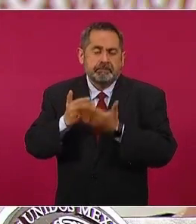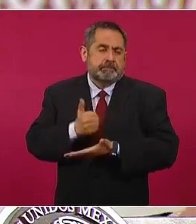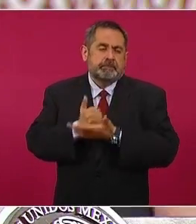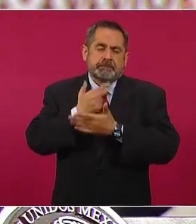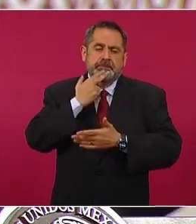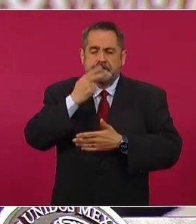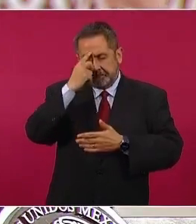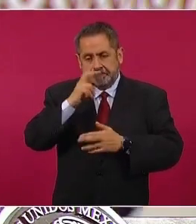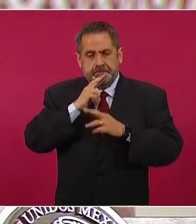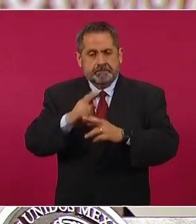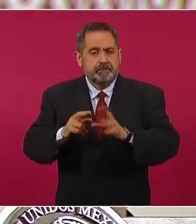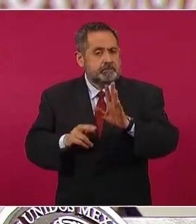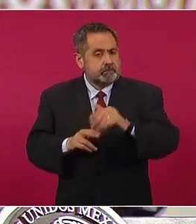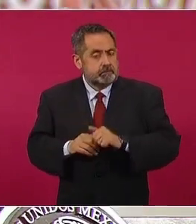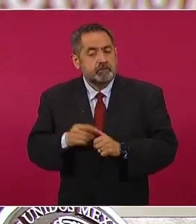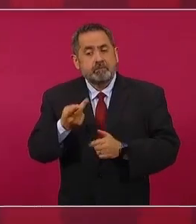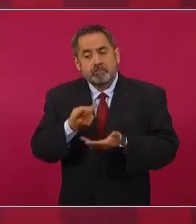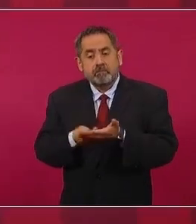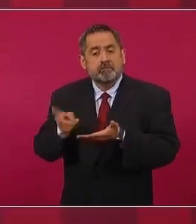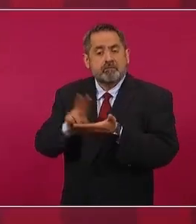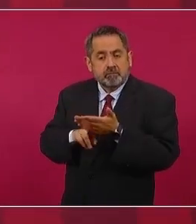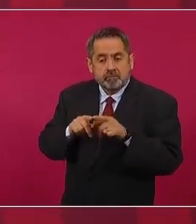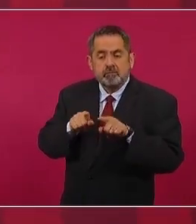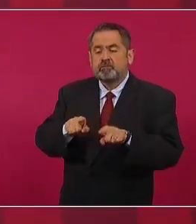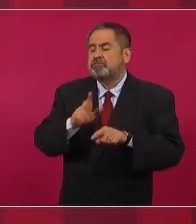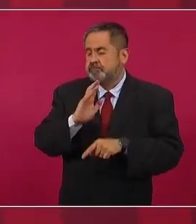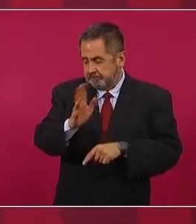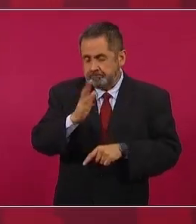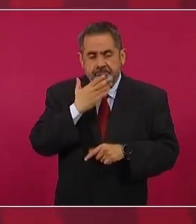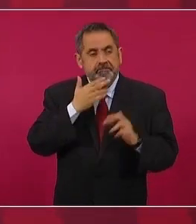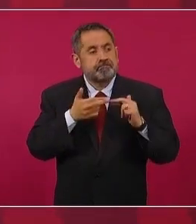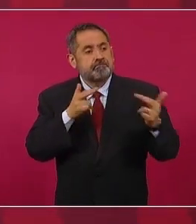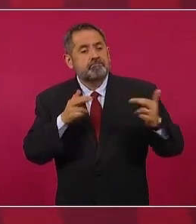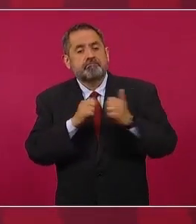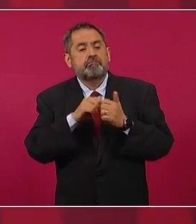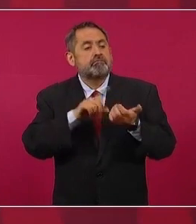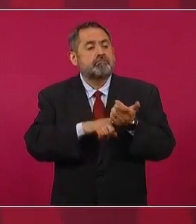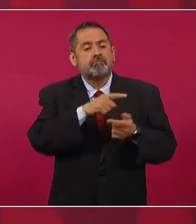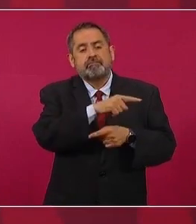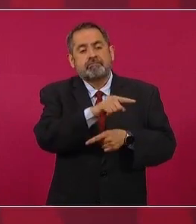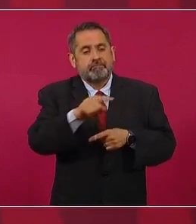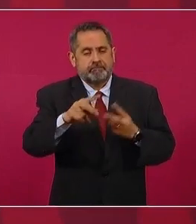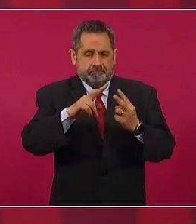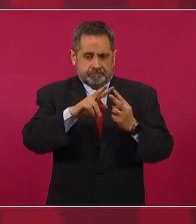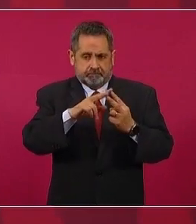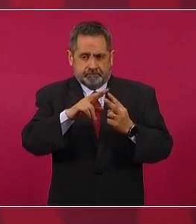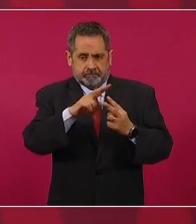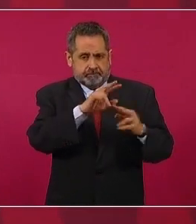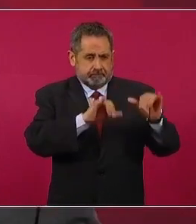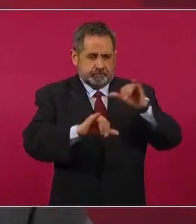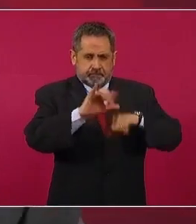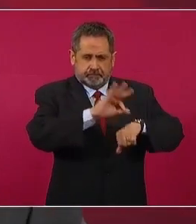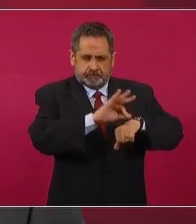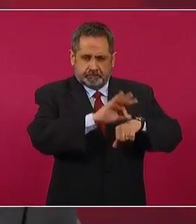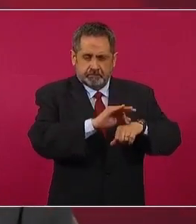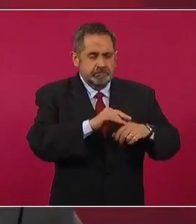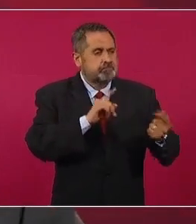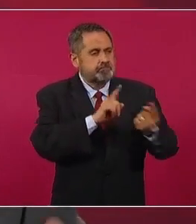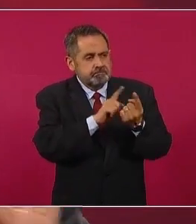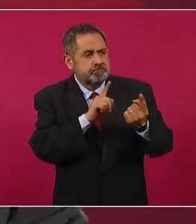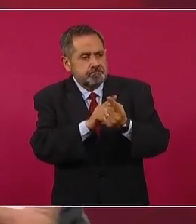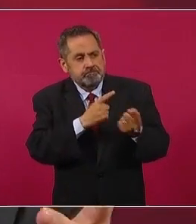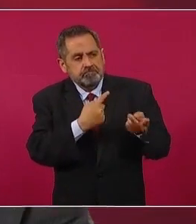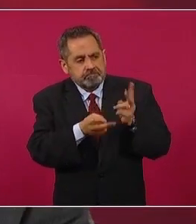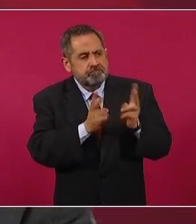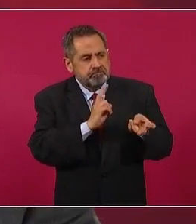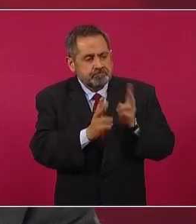autorización sanitaria. Pero en paralelo teníamos ya relación con las representantes de ambos laboratorios y entonces fuimos construyendo la